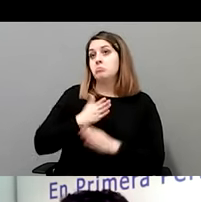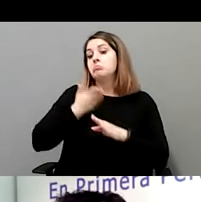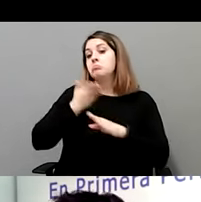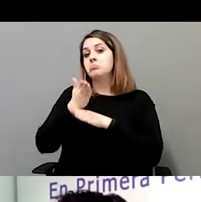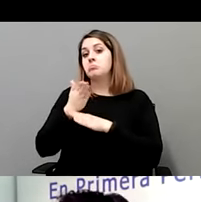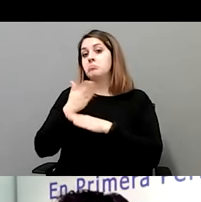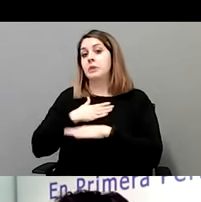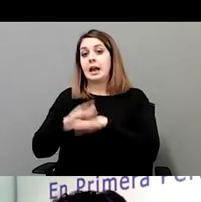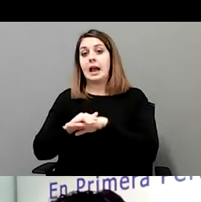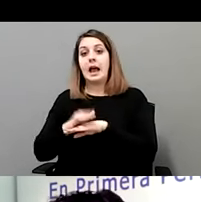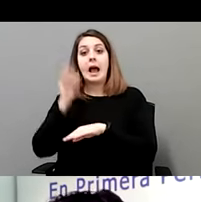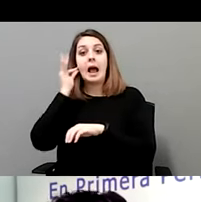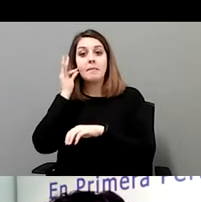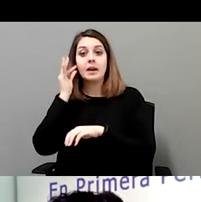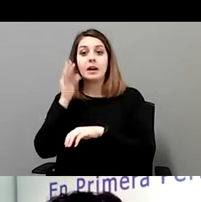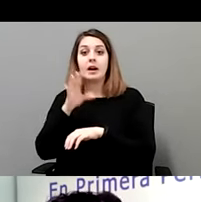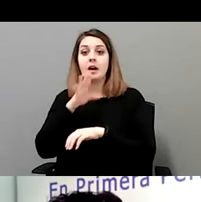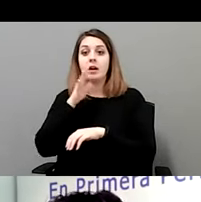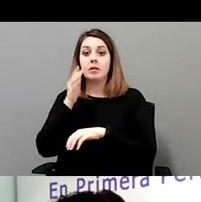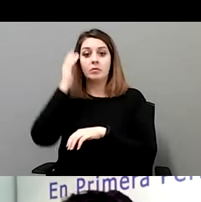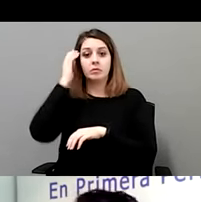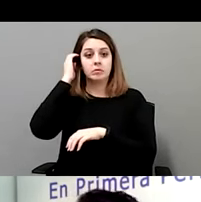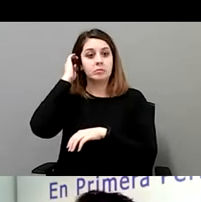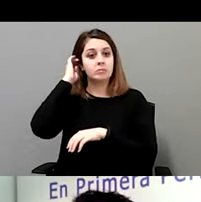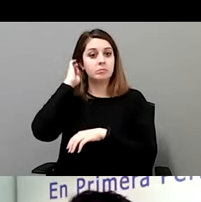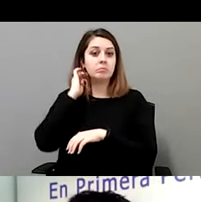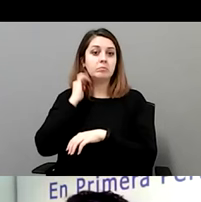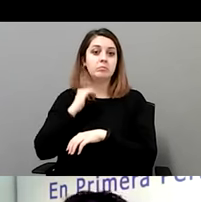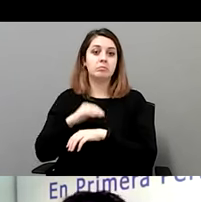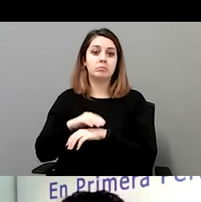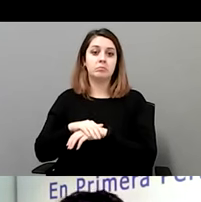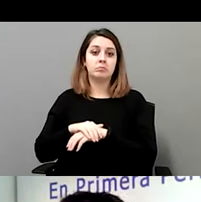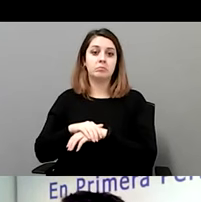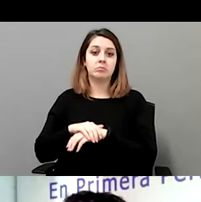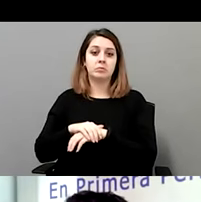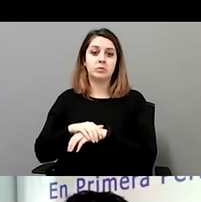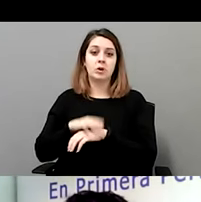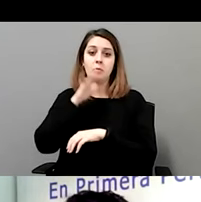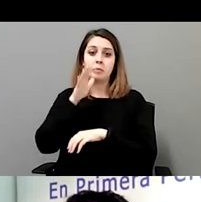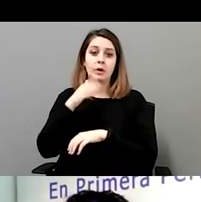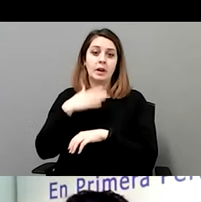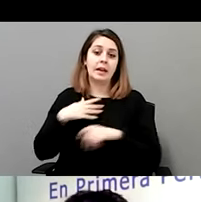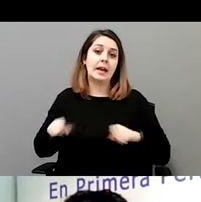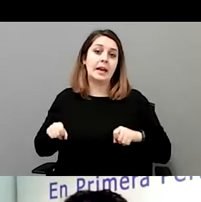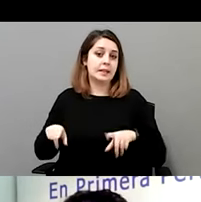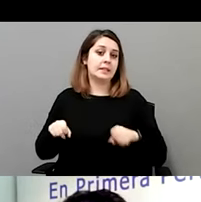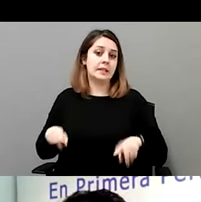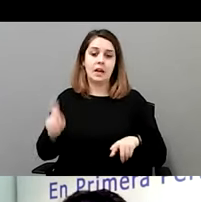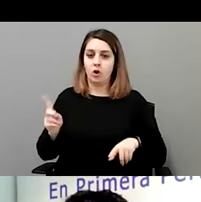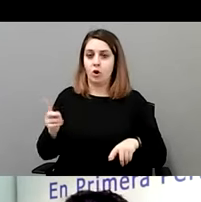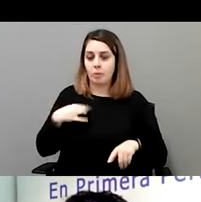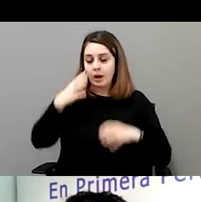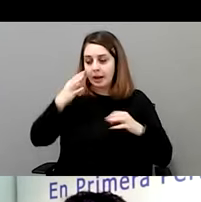mi amiga, no porque esté en silla, sino porque es realmente mi amiga y quiero compartir con